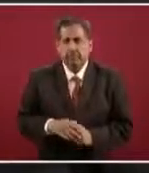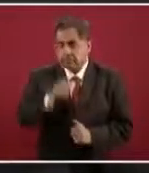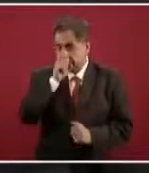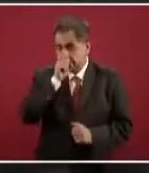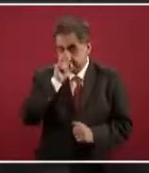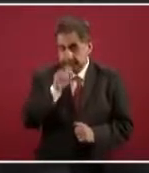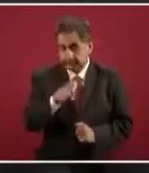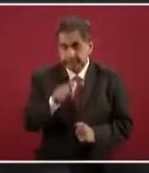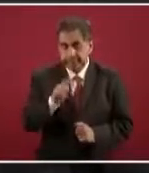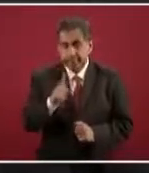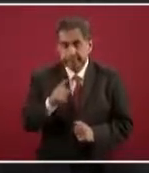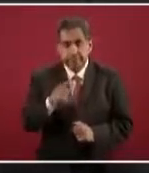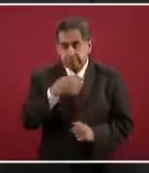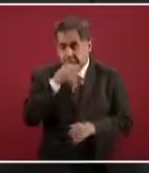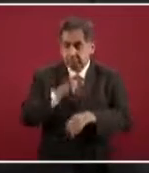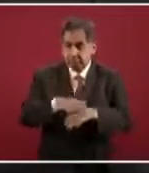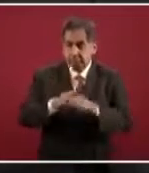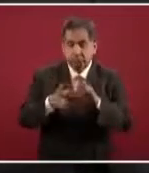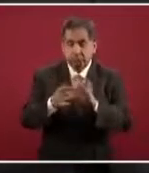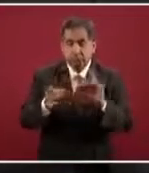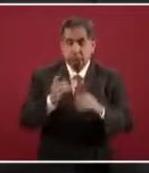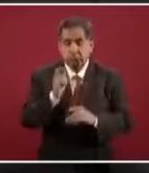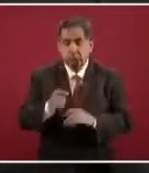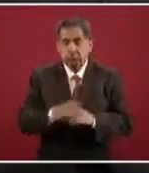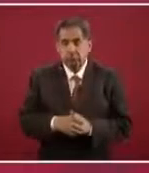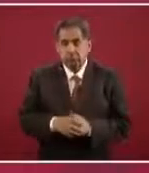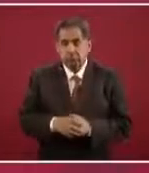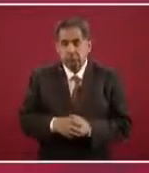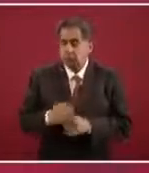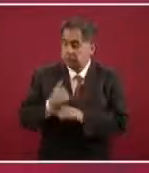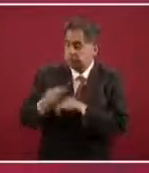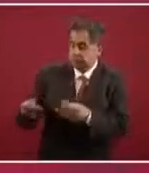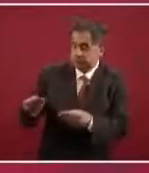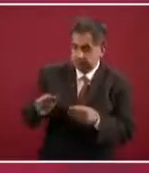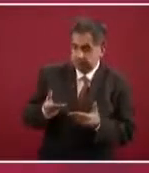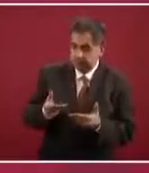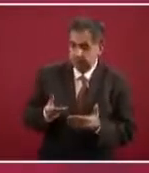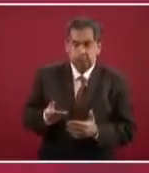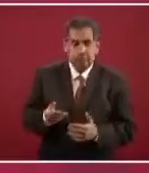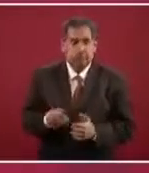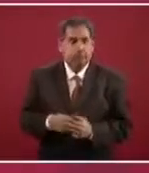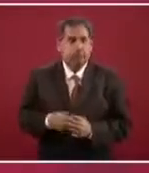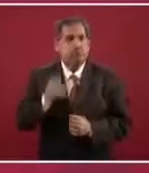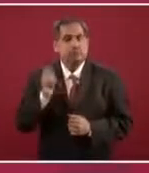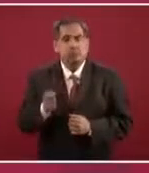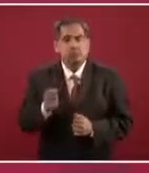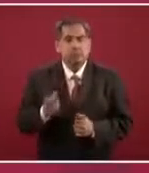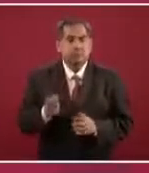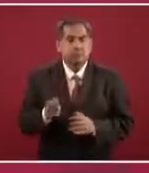También tengo que decir, porque cuento con información, que